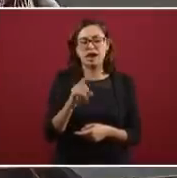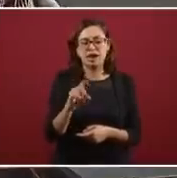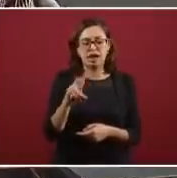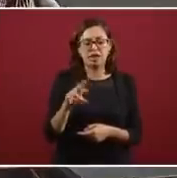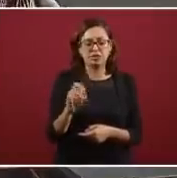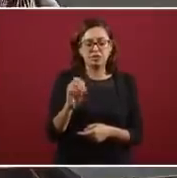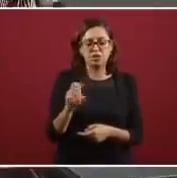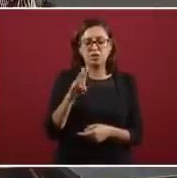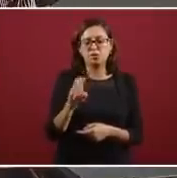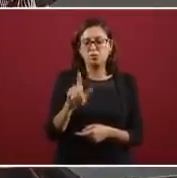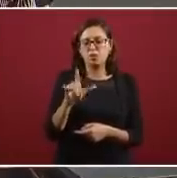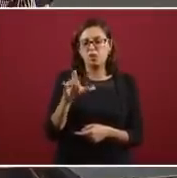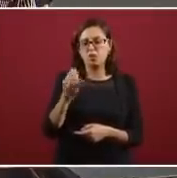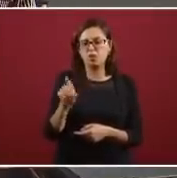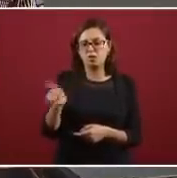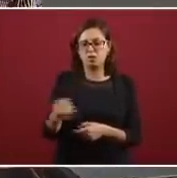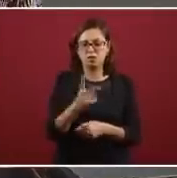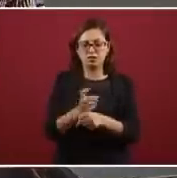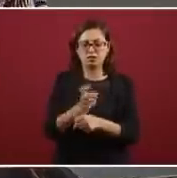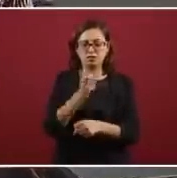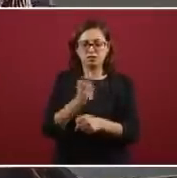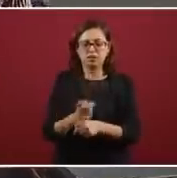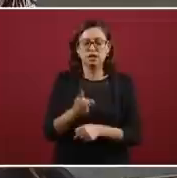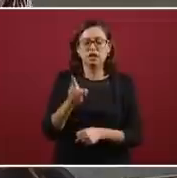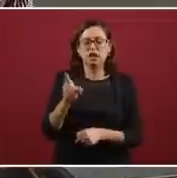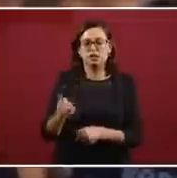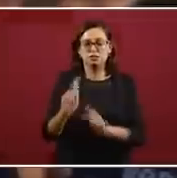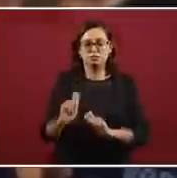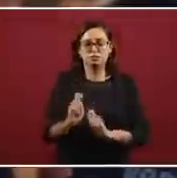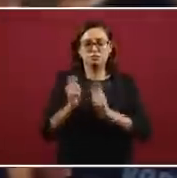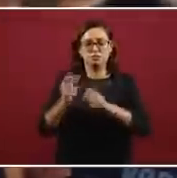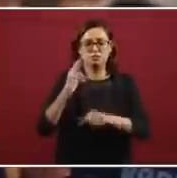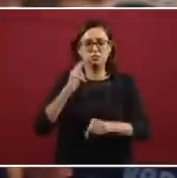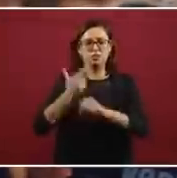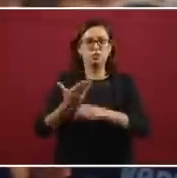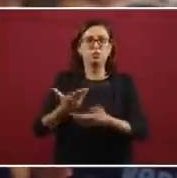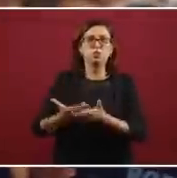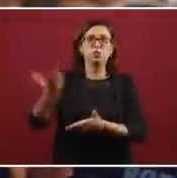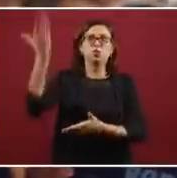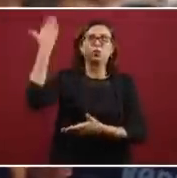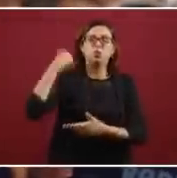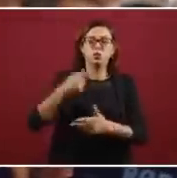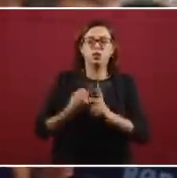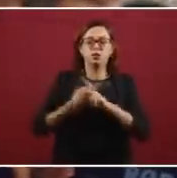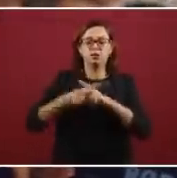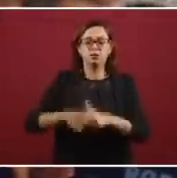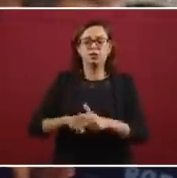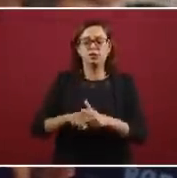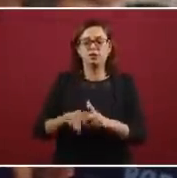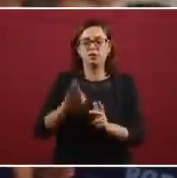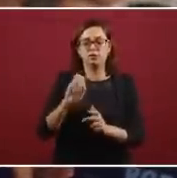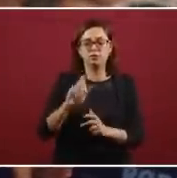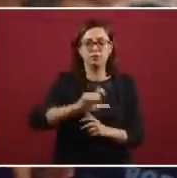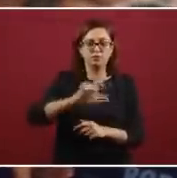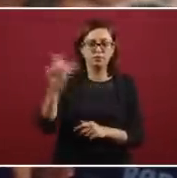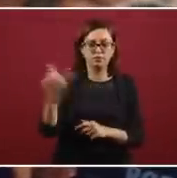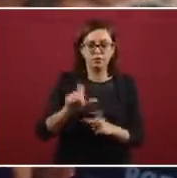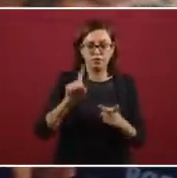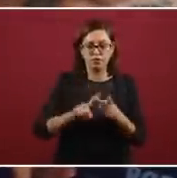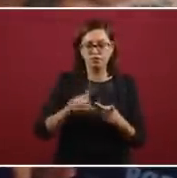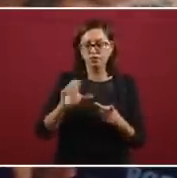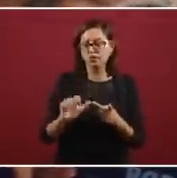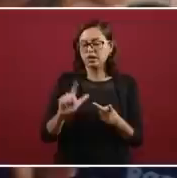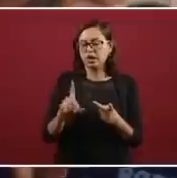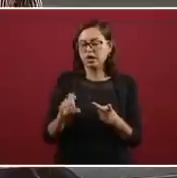como subdirector de seguimiento presidencial, está en ese cargo desde el gobierno de Vicente Fox, estuvo con Felipe Calderón, repitió con